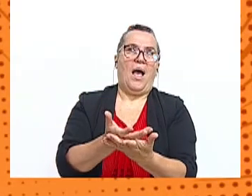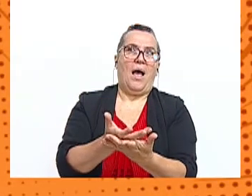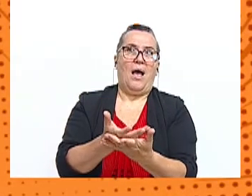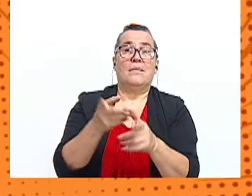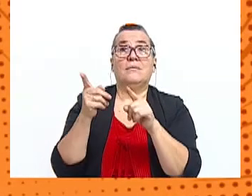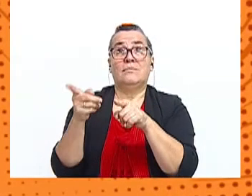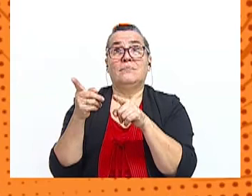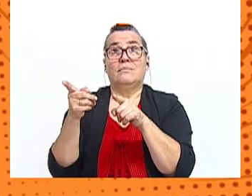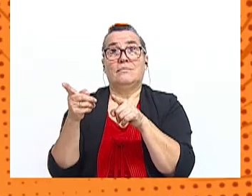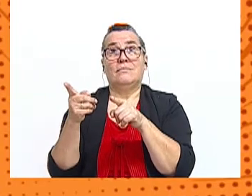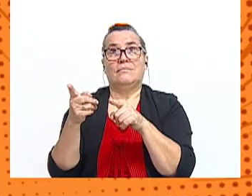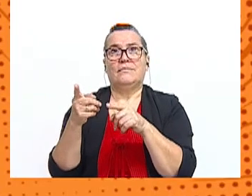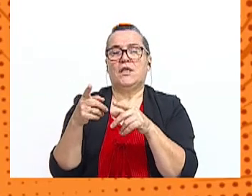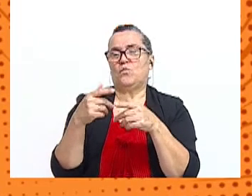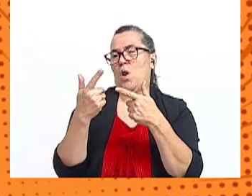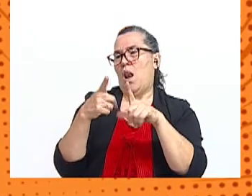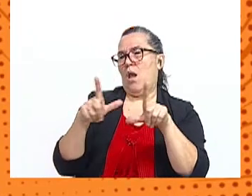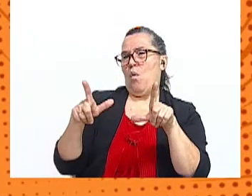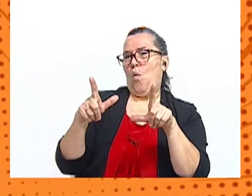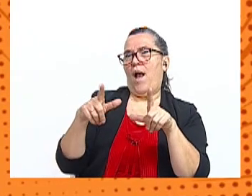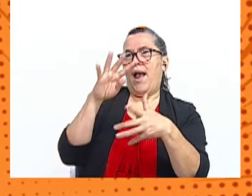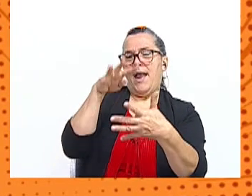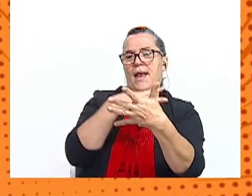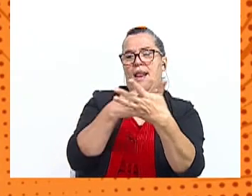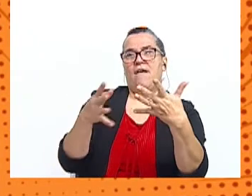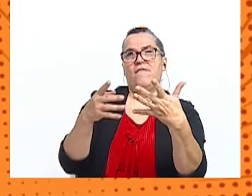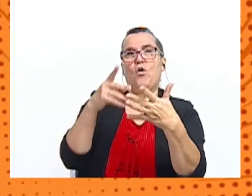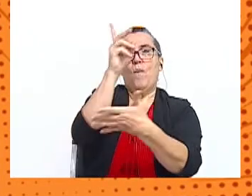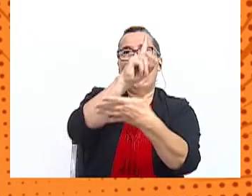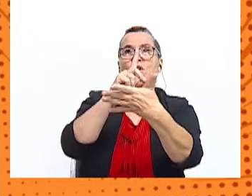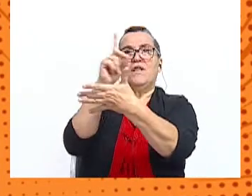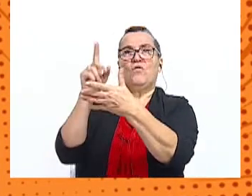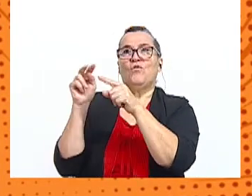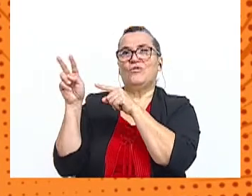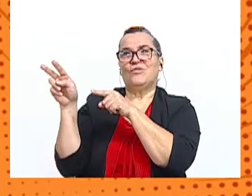Luego tenemos el lenguaje gráfico, marcado por los dibujos.